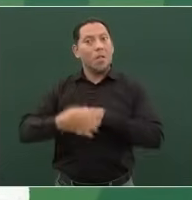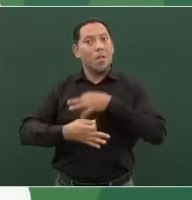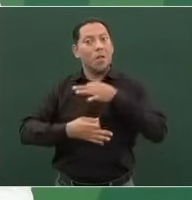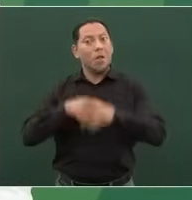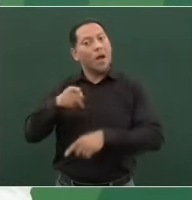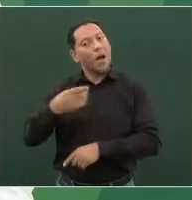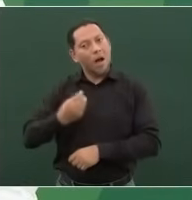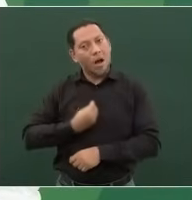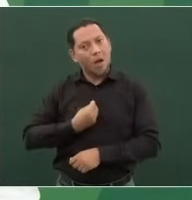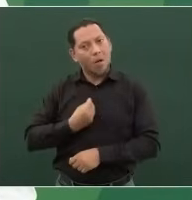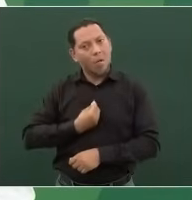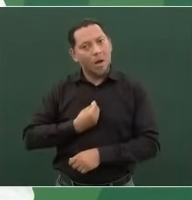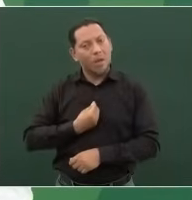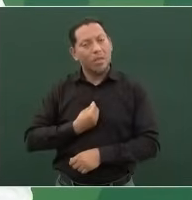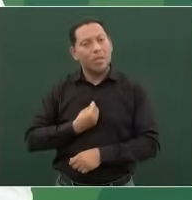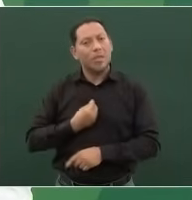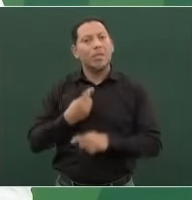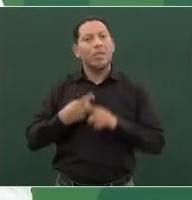Aguanta.